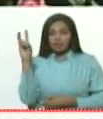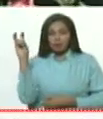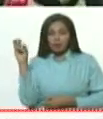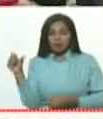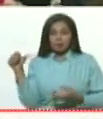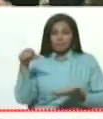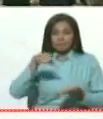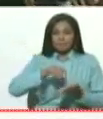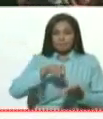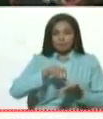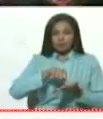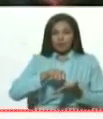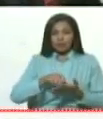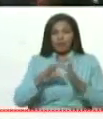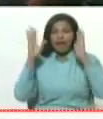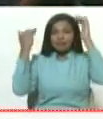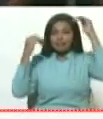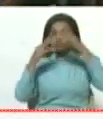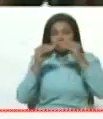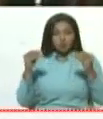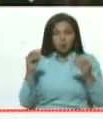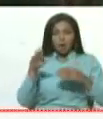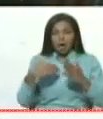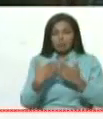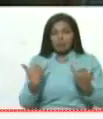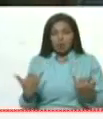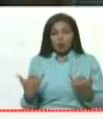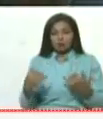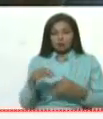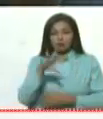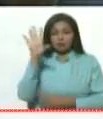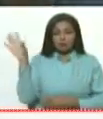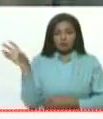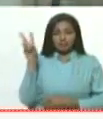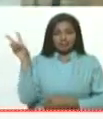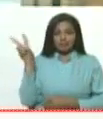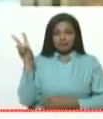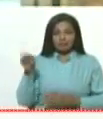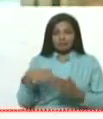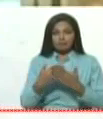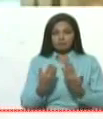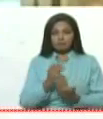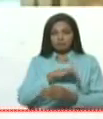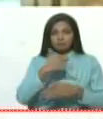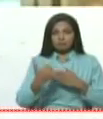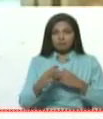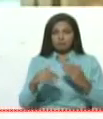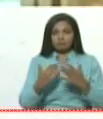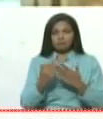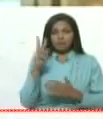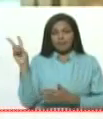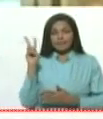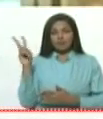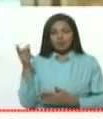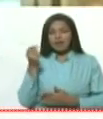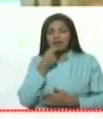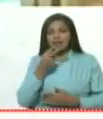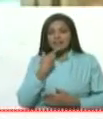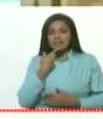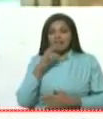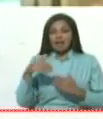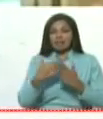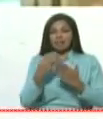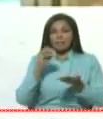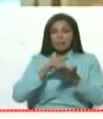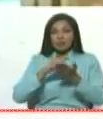ciudades, atención, a lo largo y ancho del país, en los planes de la misión Venezuela Bella, para